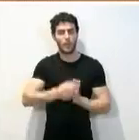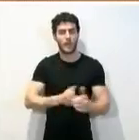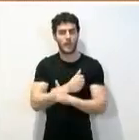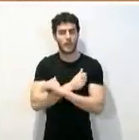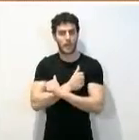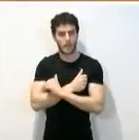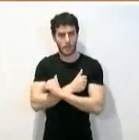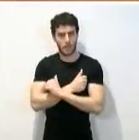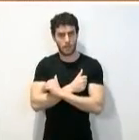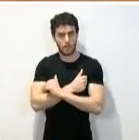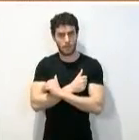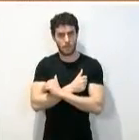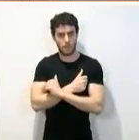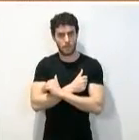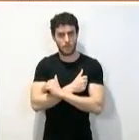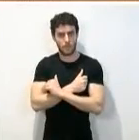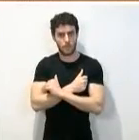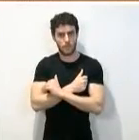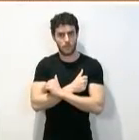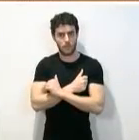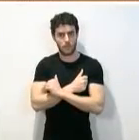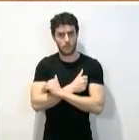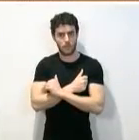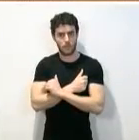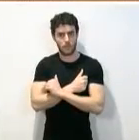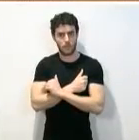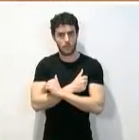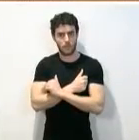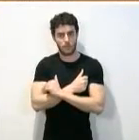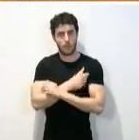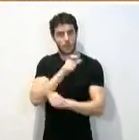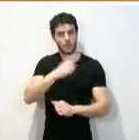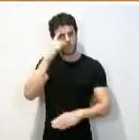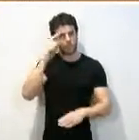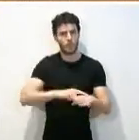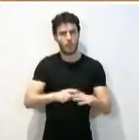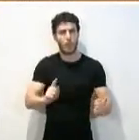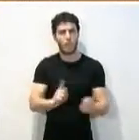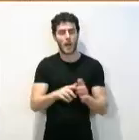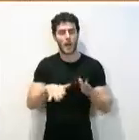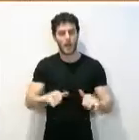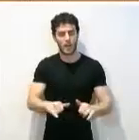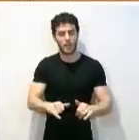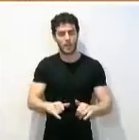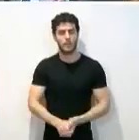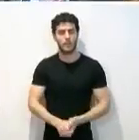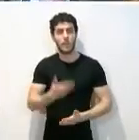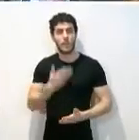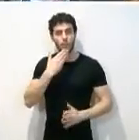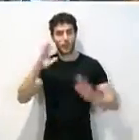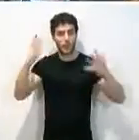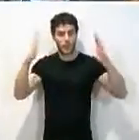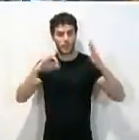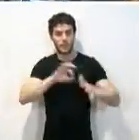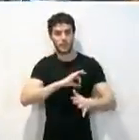la que ni tan siquiera le ha visto por primera vez el psicólogo. Muchas gracias, señora Moreno.